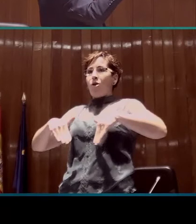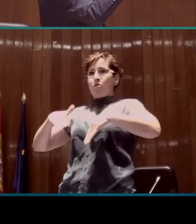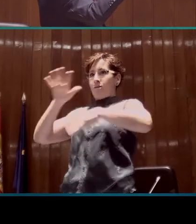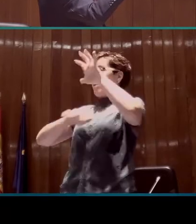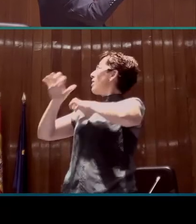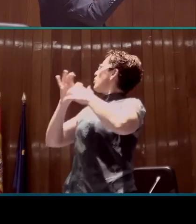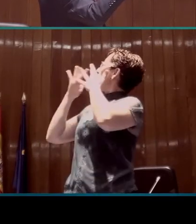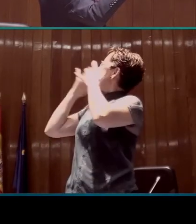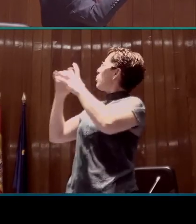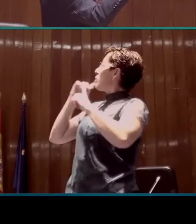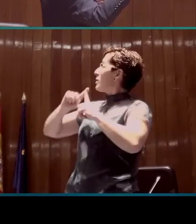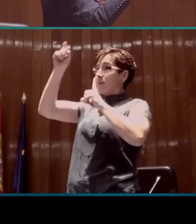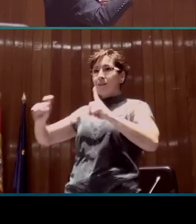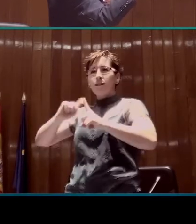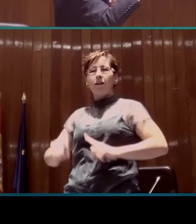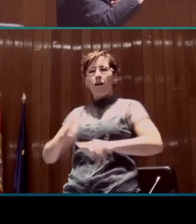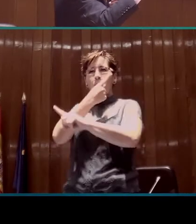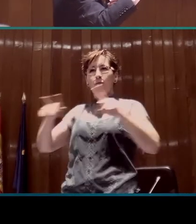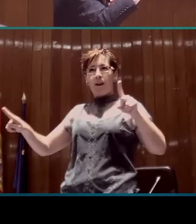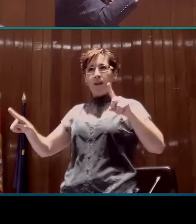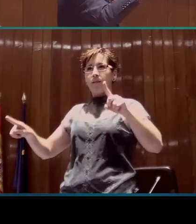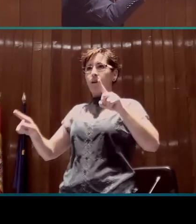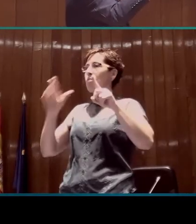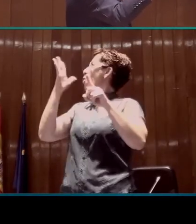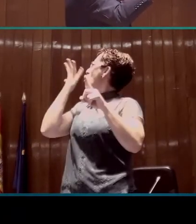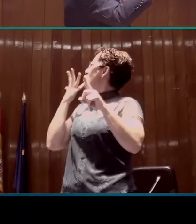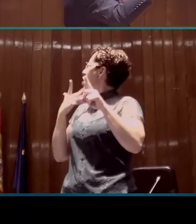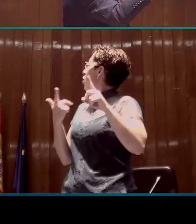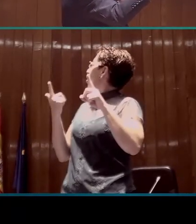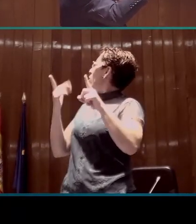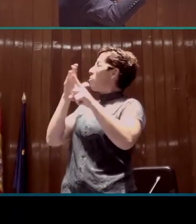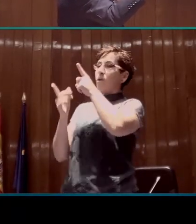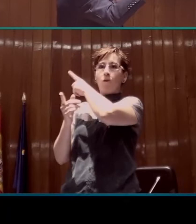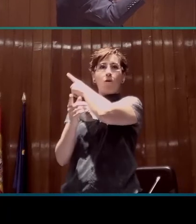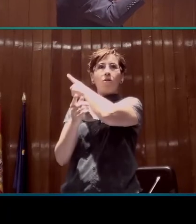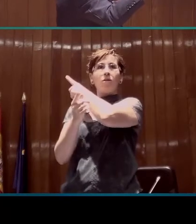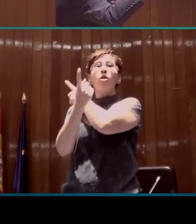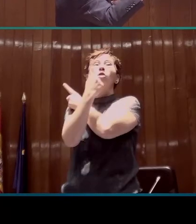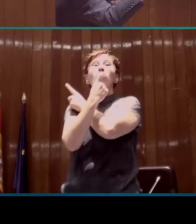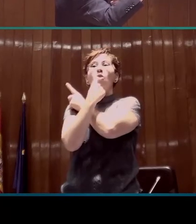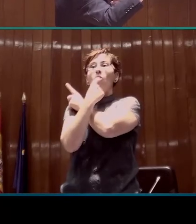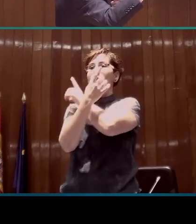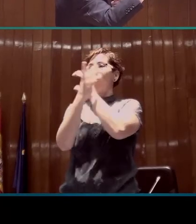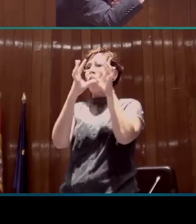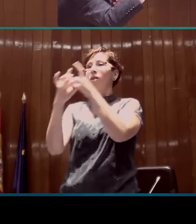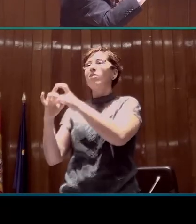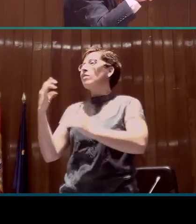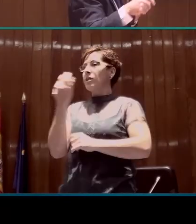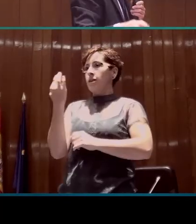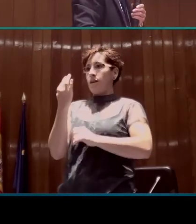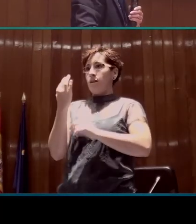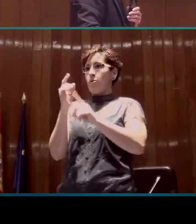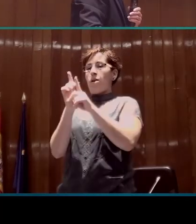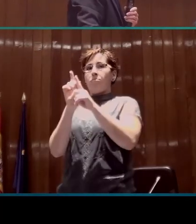entre esas dos ondas. Aquí están codificadas por el color, aquí tenemos que la roja es la